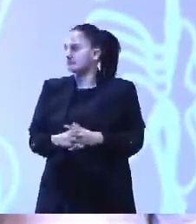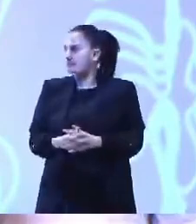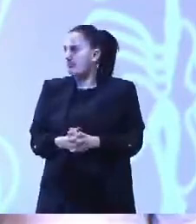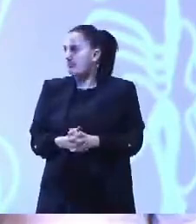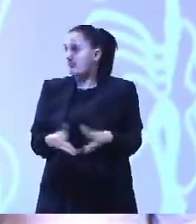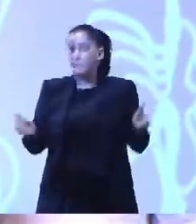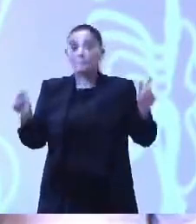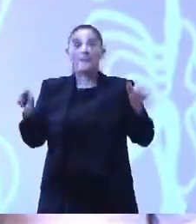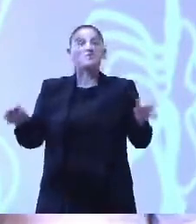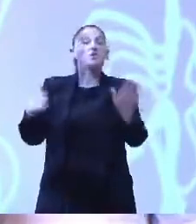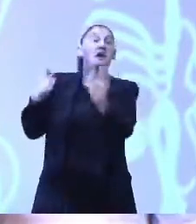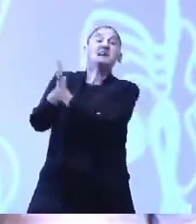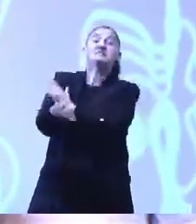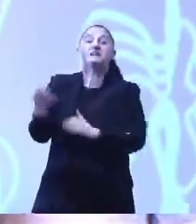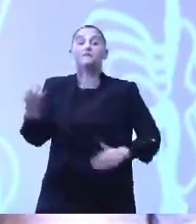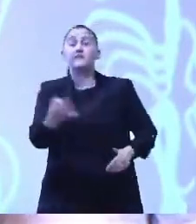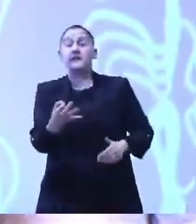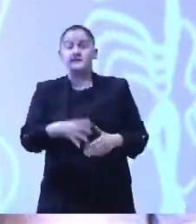¿Eso qué significa?